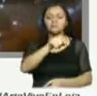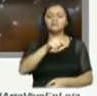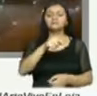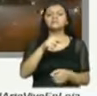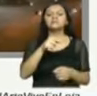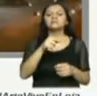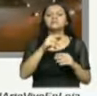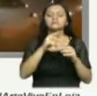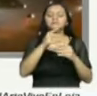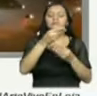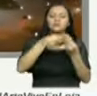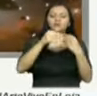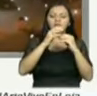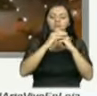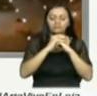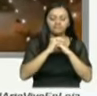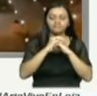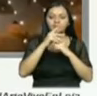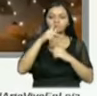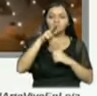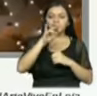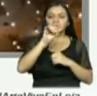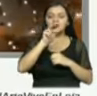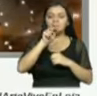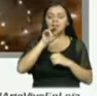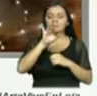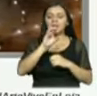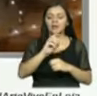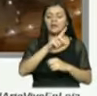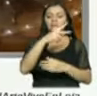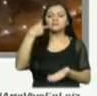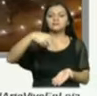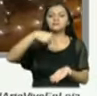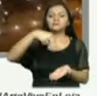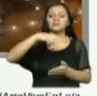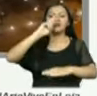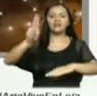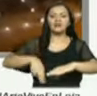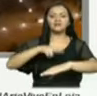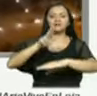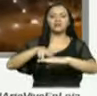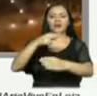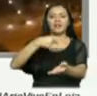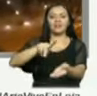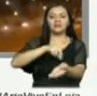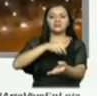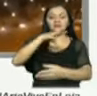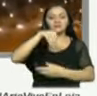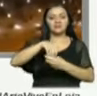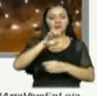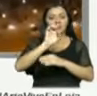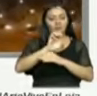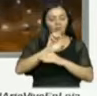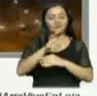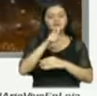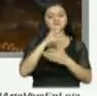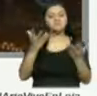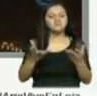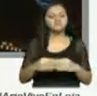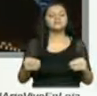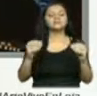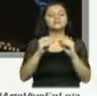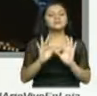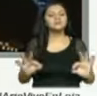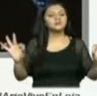una adaptación, por cierto, y los bailarines de la Compañía Nacional de Danza, que lo interpretaron también